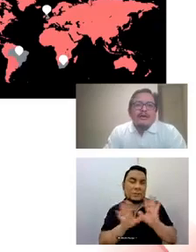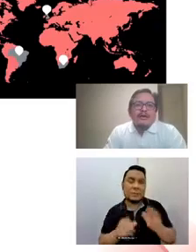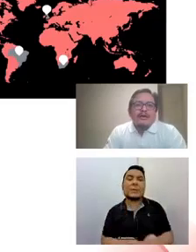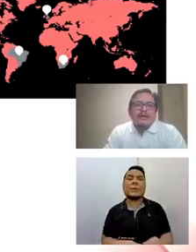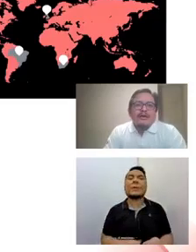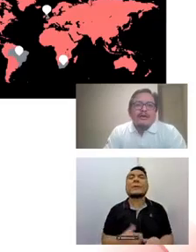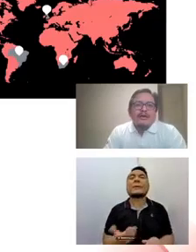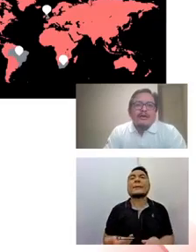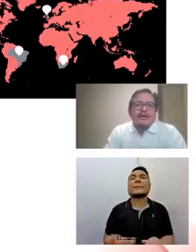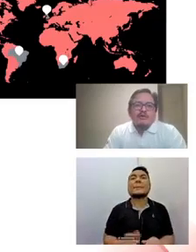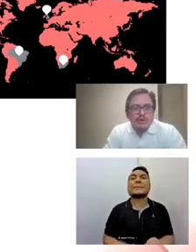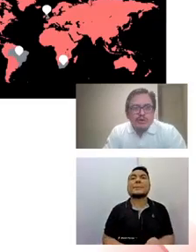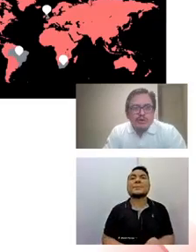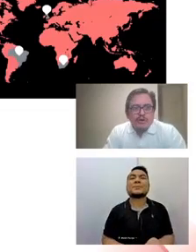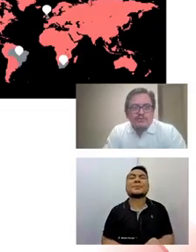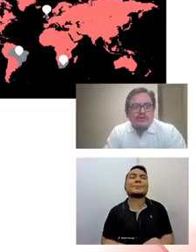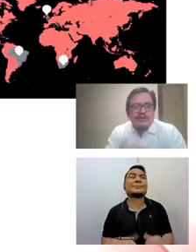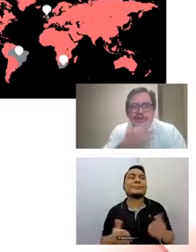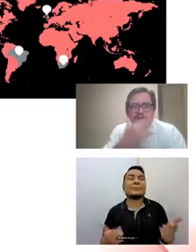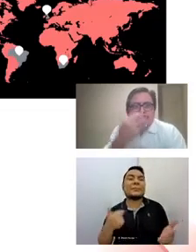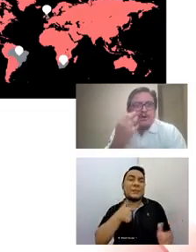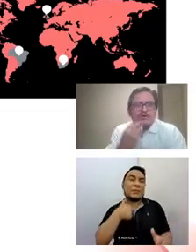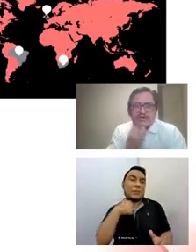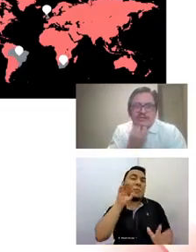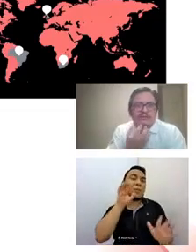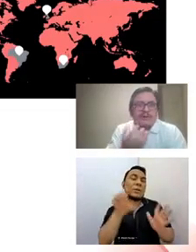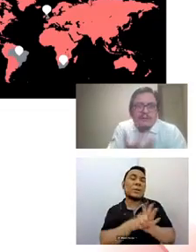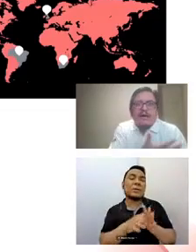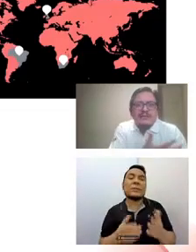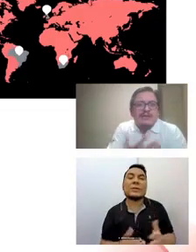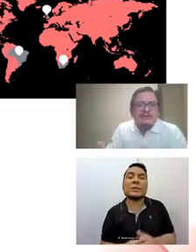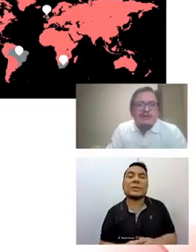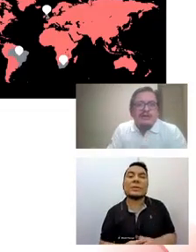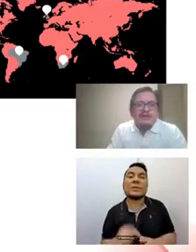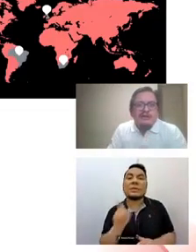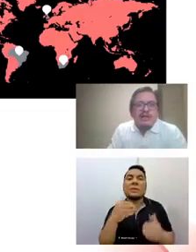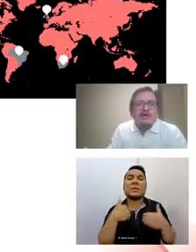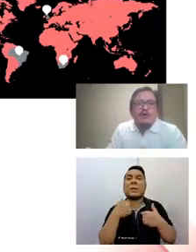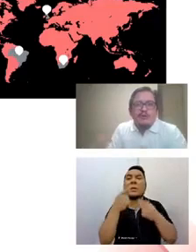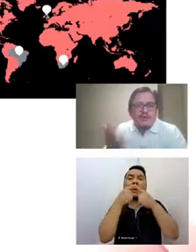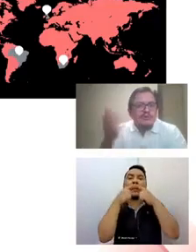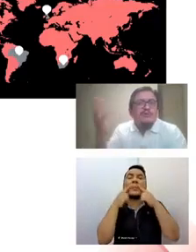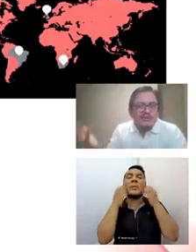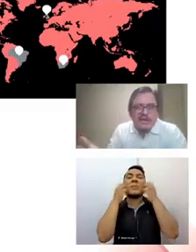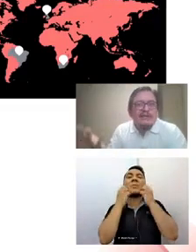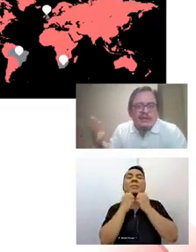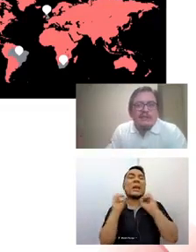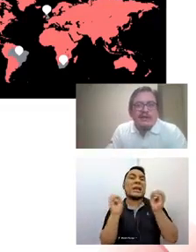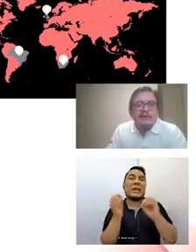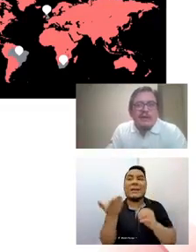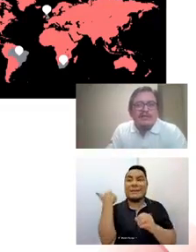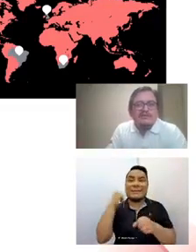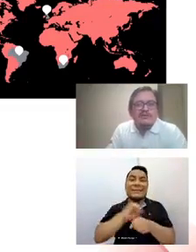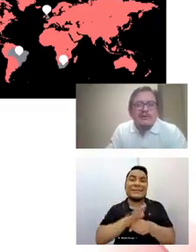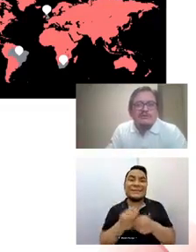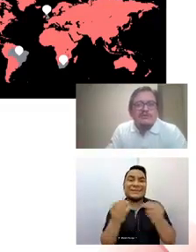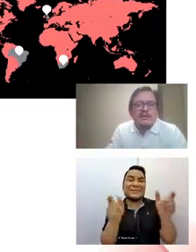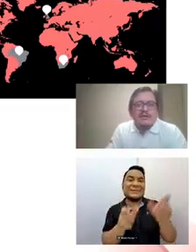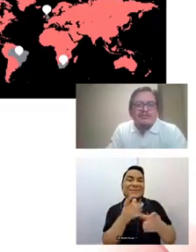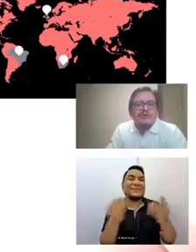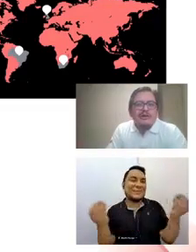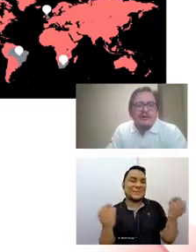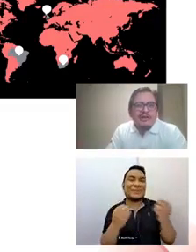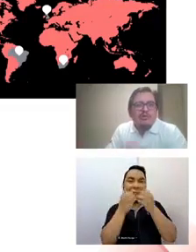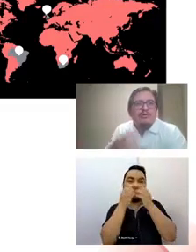que yo, por ejemplo, no tenía bigotes ni barba antes del COVID, como mucha gente en el país,